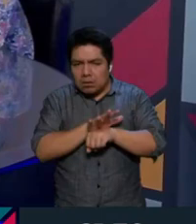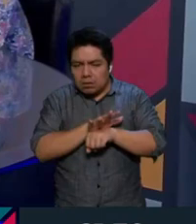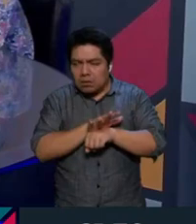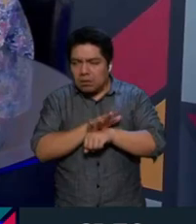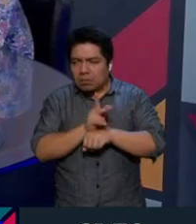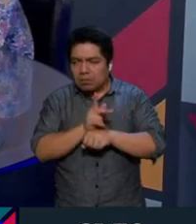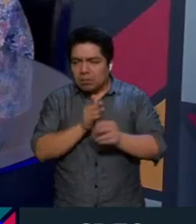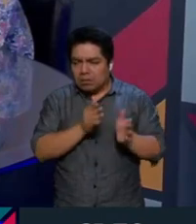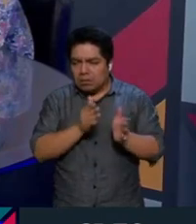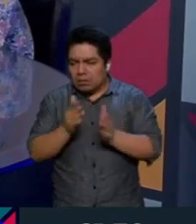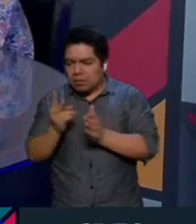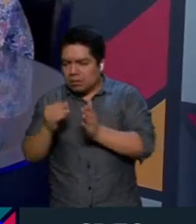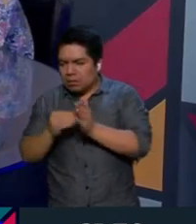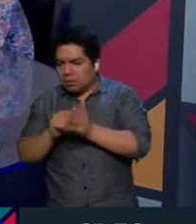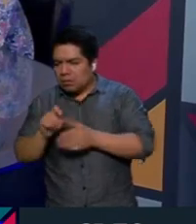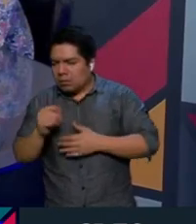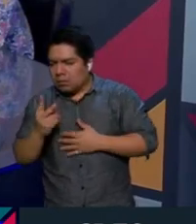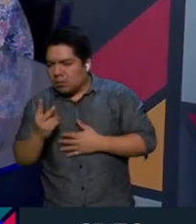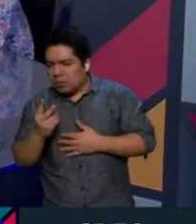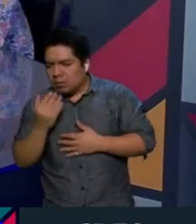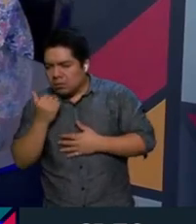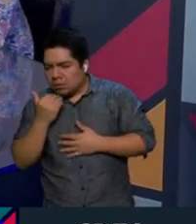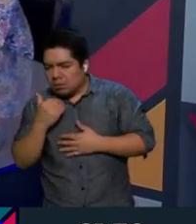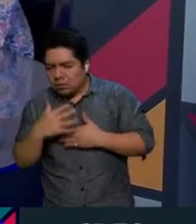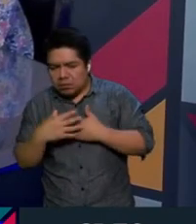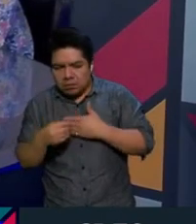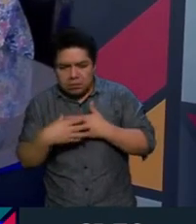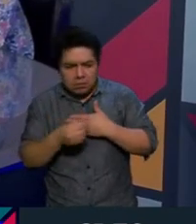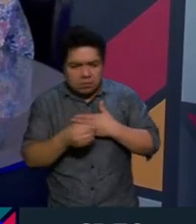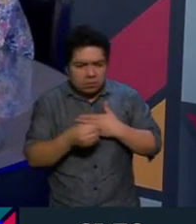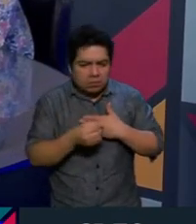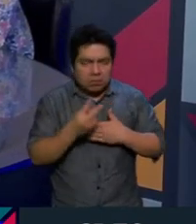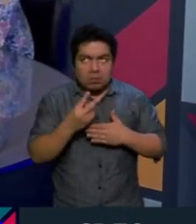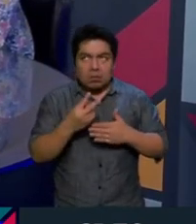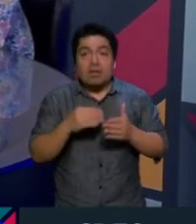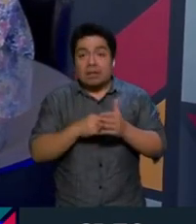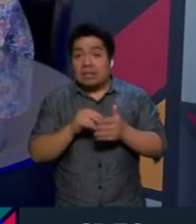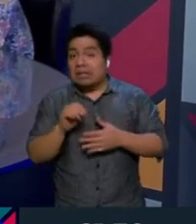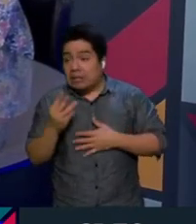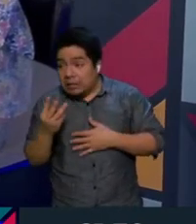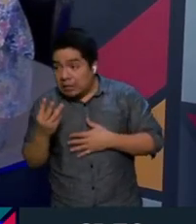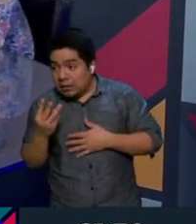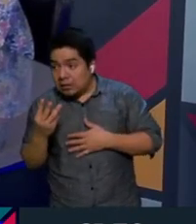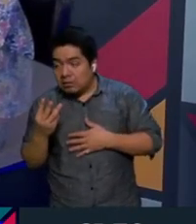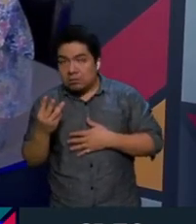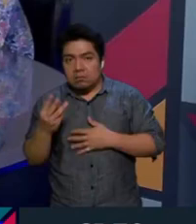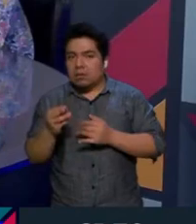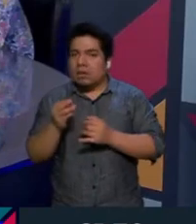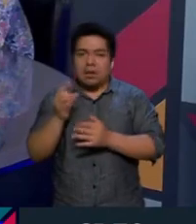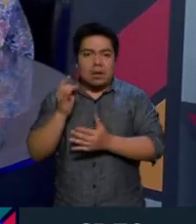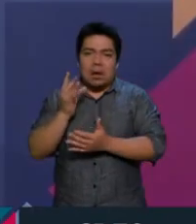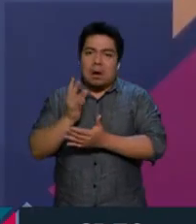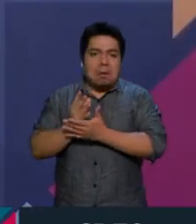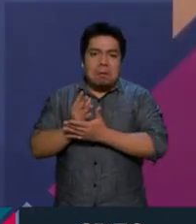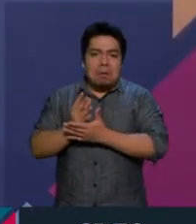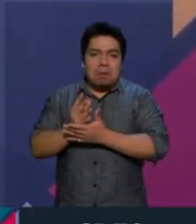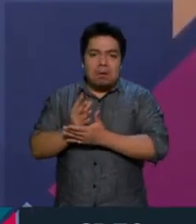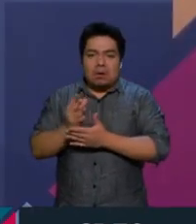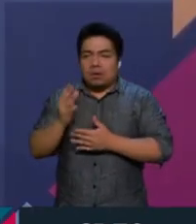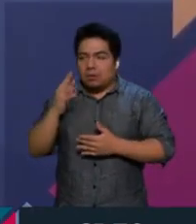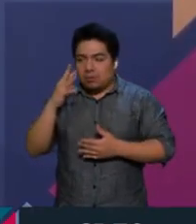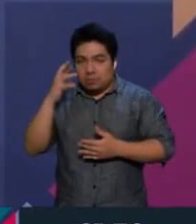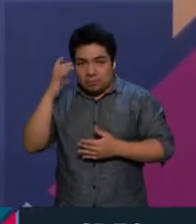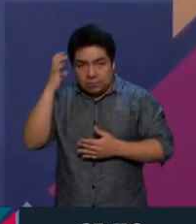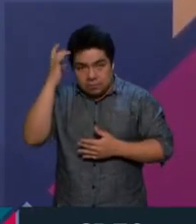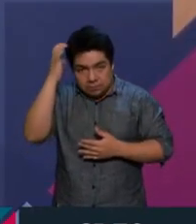una situación de contagios en ese momento. Esto fue 2023. Esto fue 2023, fue la única que hizo Taboada